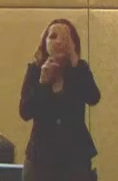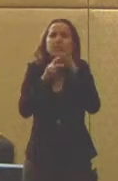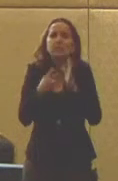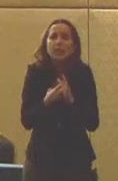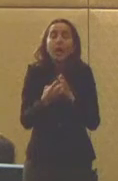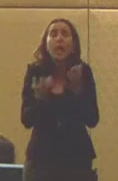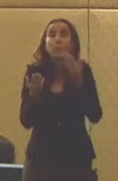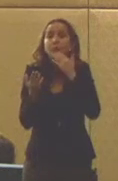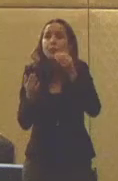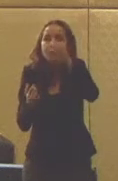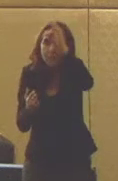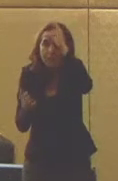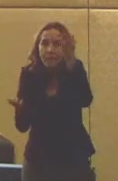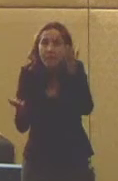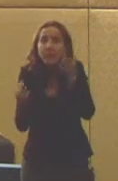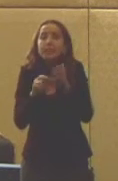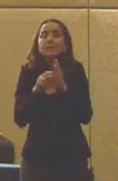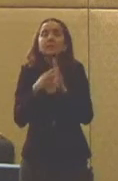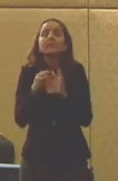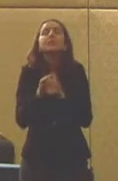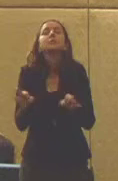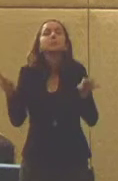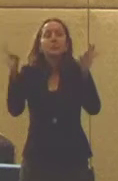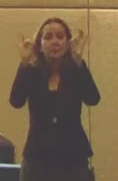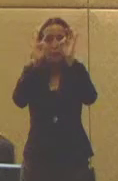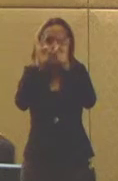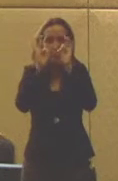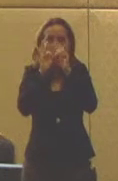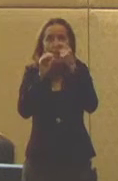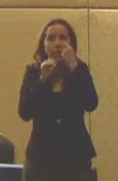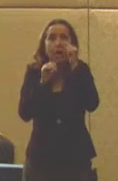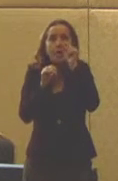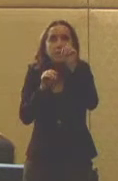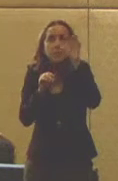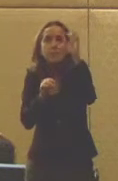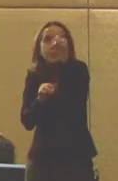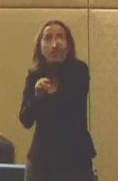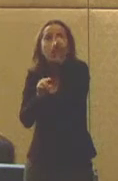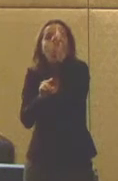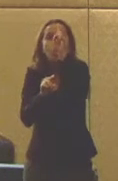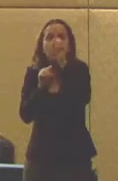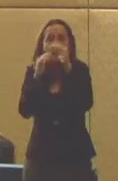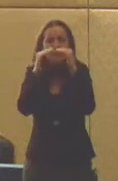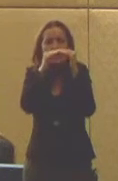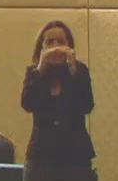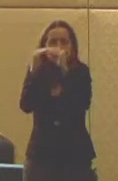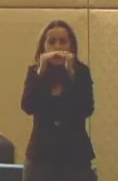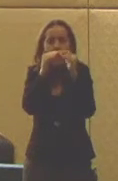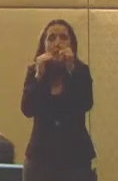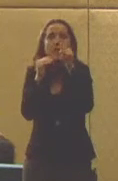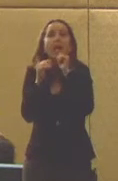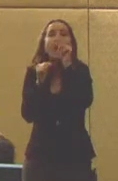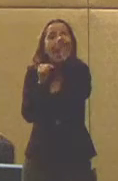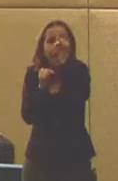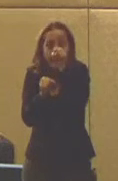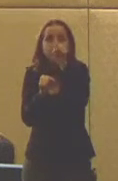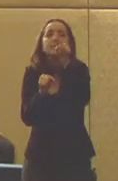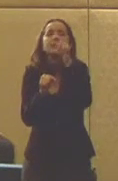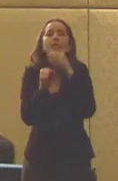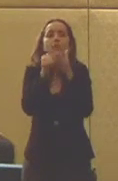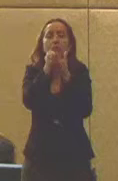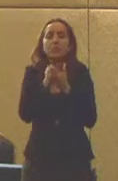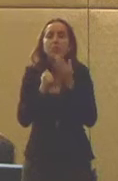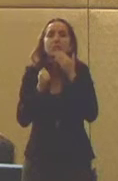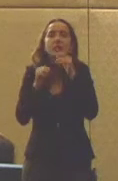algo que no conocemos? Y para eso es muy importante tener un ente central que establezca unos estándares de cómo se debe hacer, porque si no lo que vamos a tener son